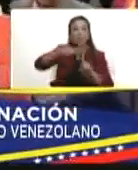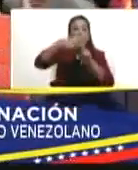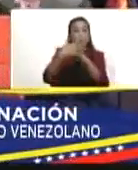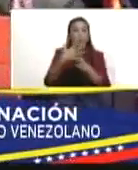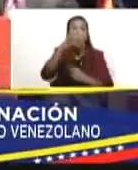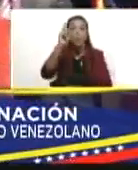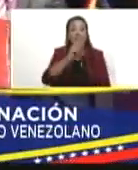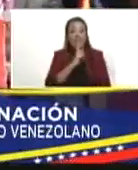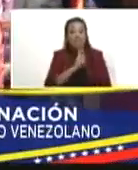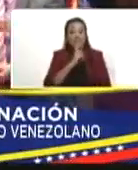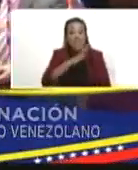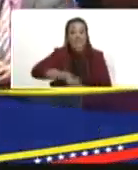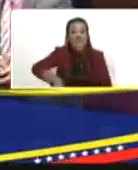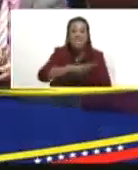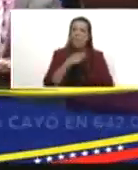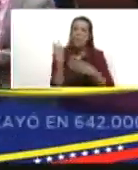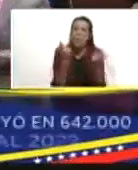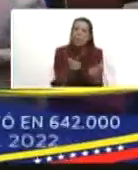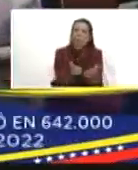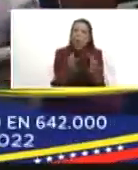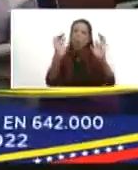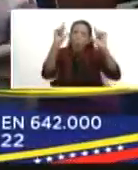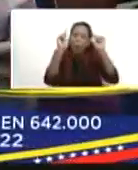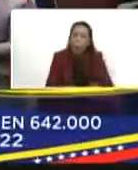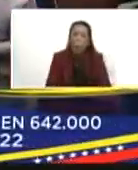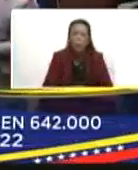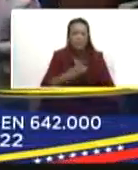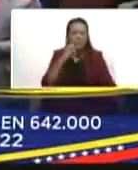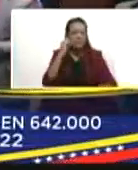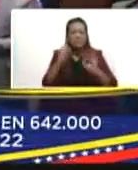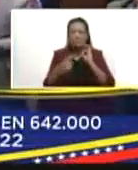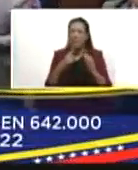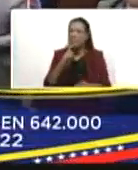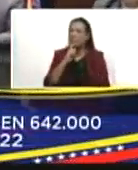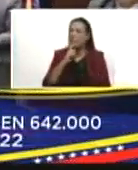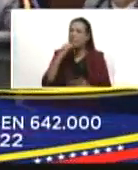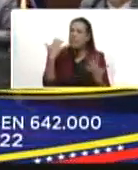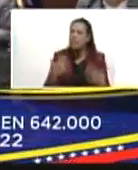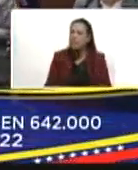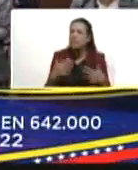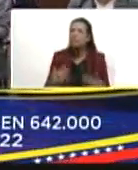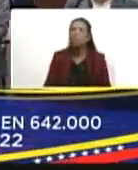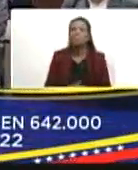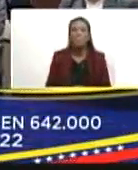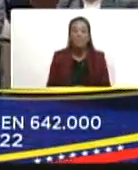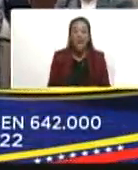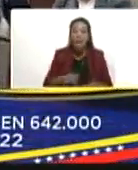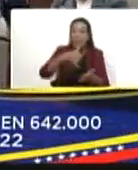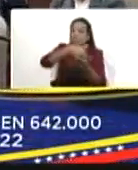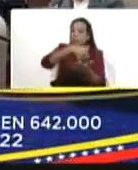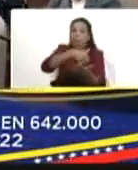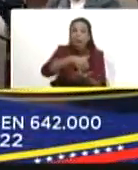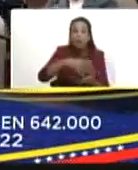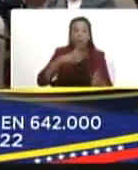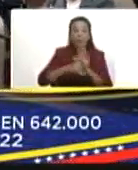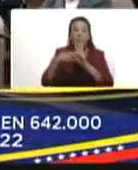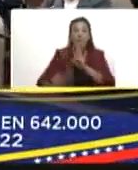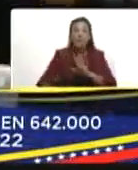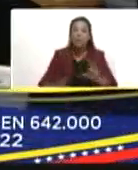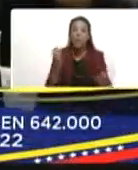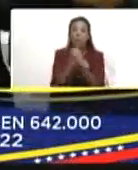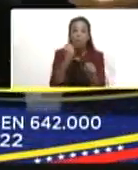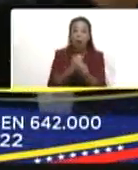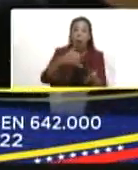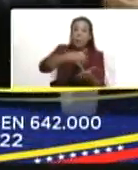circunstancia de genocidio económico de masacre económico que vulneró los derechos laborales